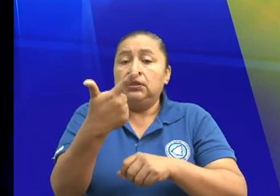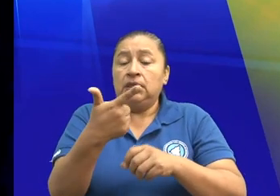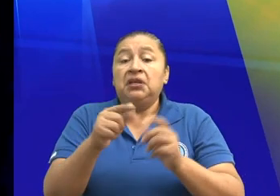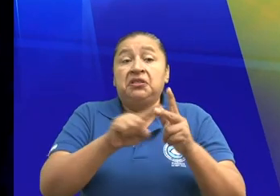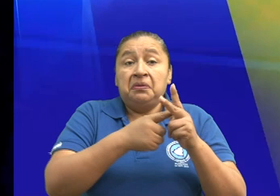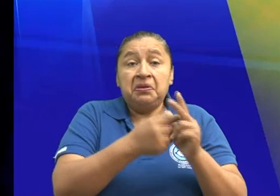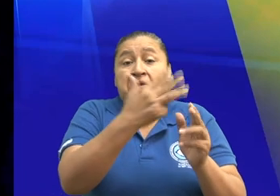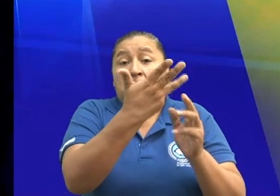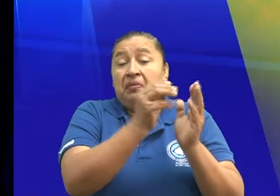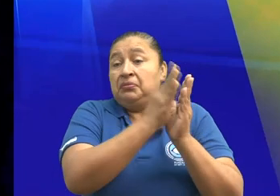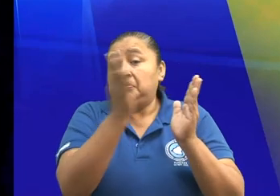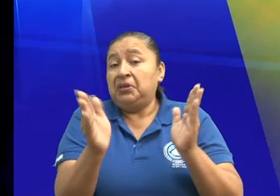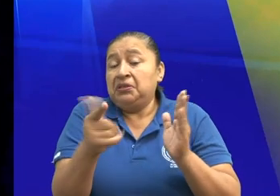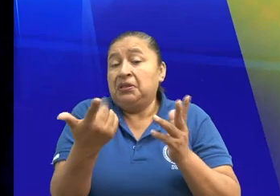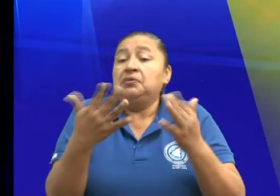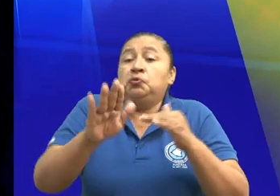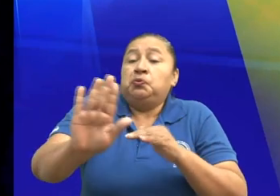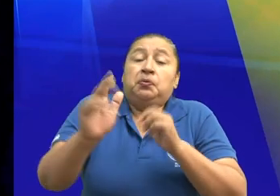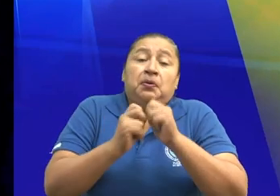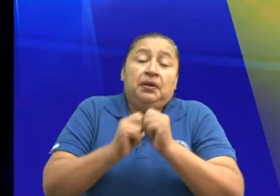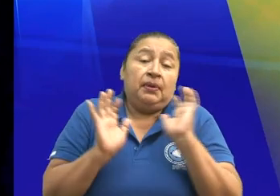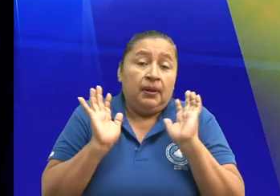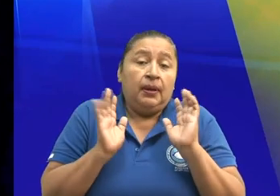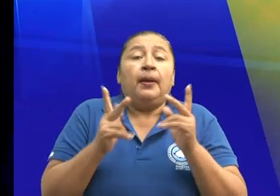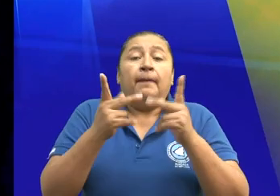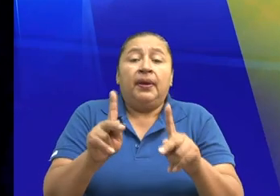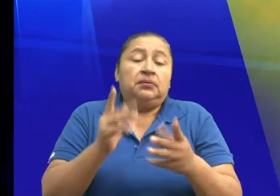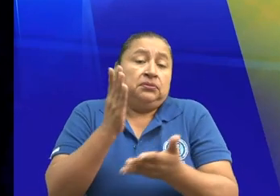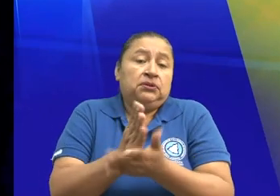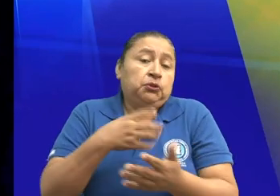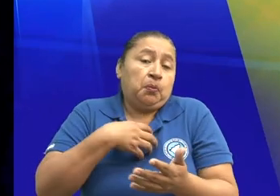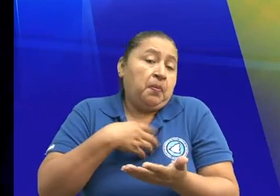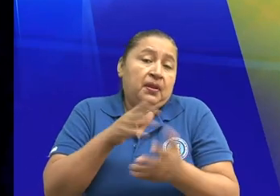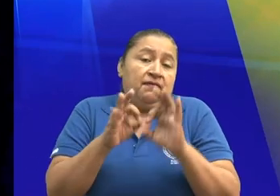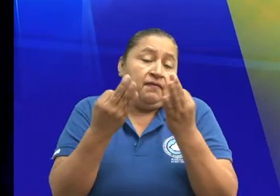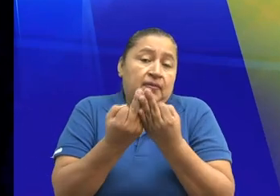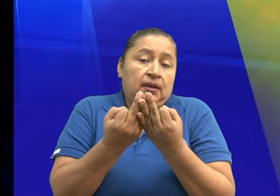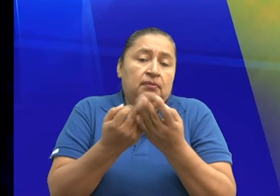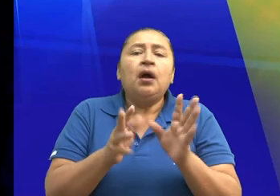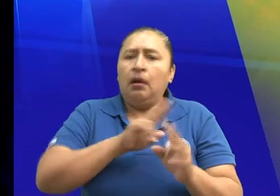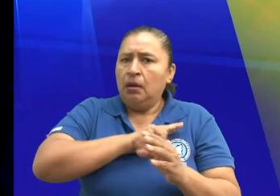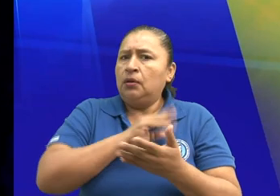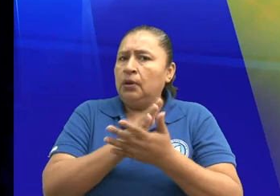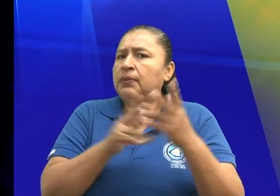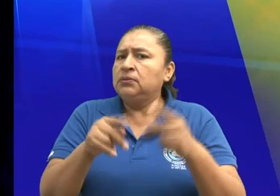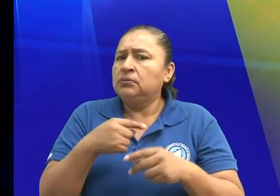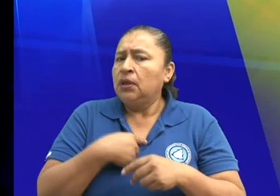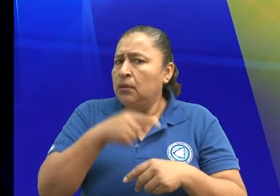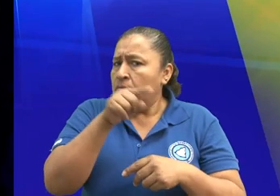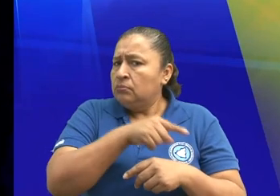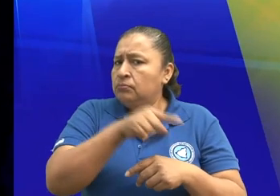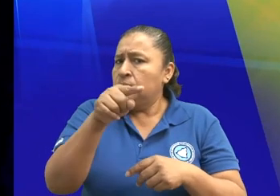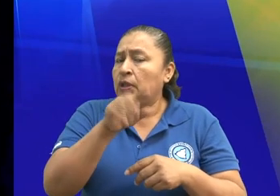las 9 hasta las 7, ese es problema de ellos ya. Pero ahí tienen la decisión de ellos. Si hay gente que te pregunta, viene